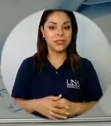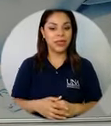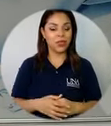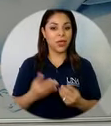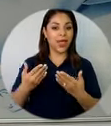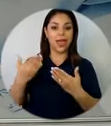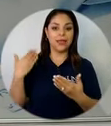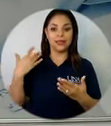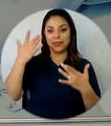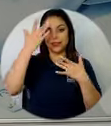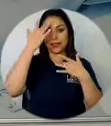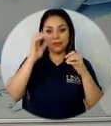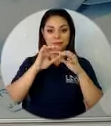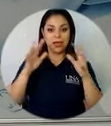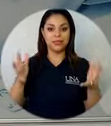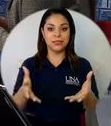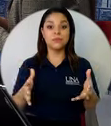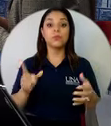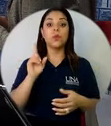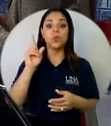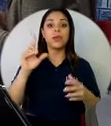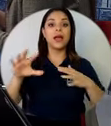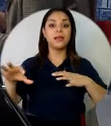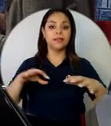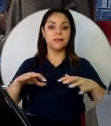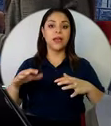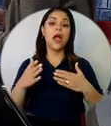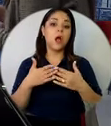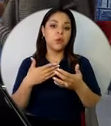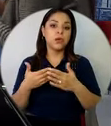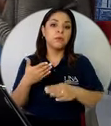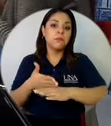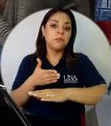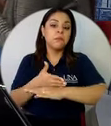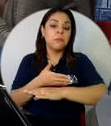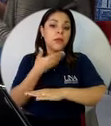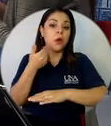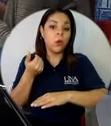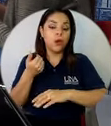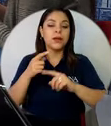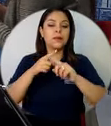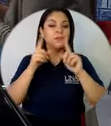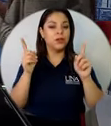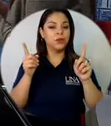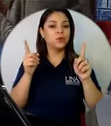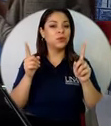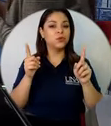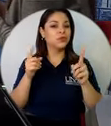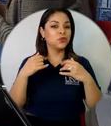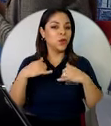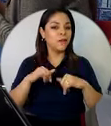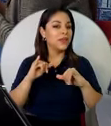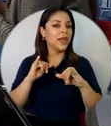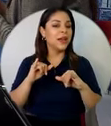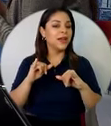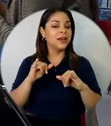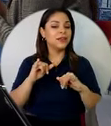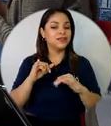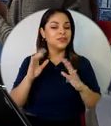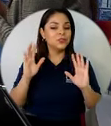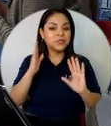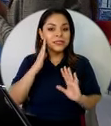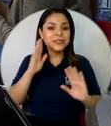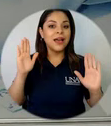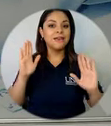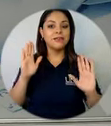lo que tenía antes de la pandemia. Y es una actividad que, aunque han habido mejoras, incluso la expectativa